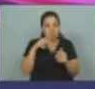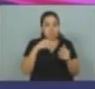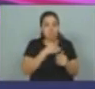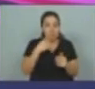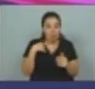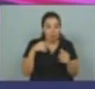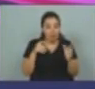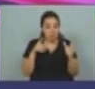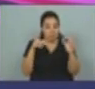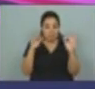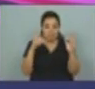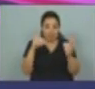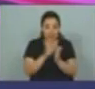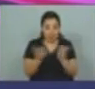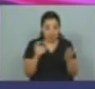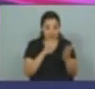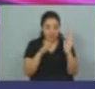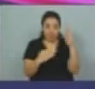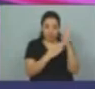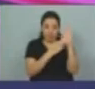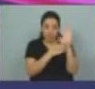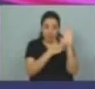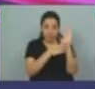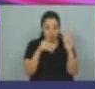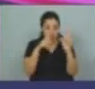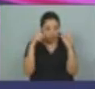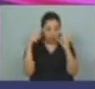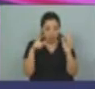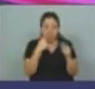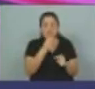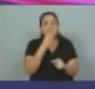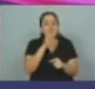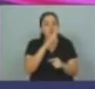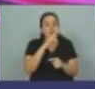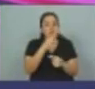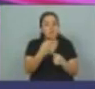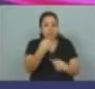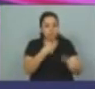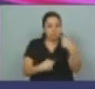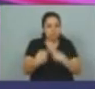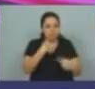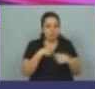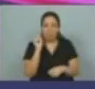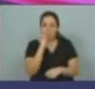Vergüenza, porque esa señora que salió en la tapa se metió conmigo, que está todo bien porque vamos a ir a la justicia,